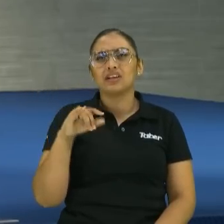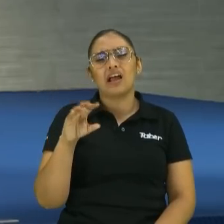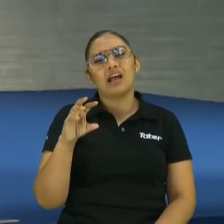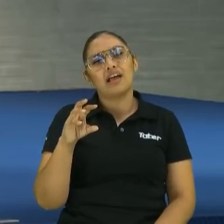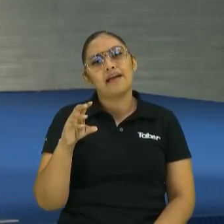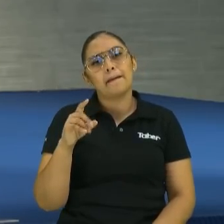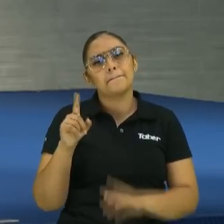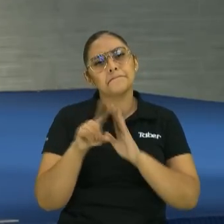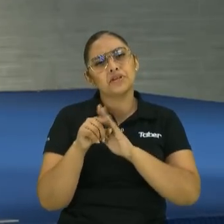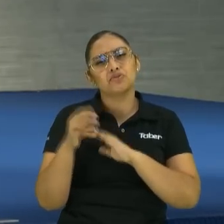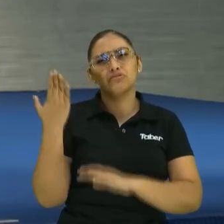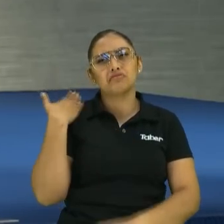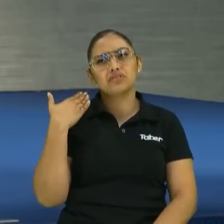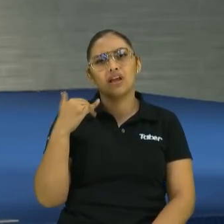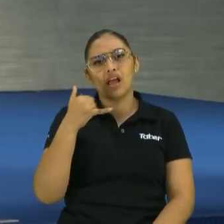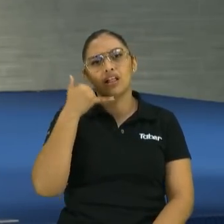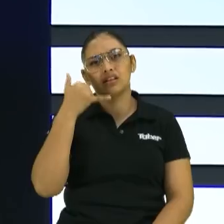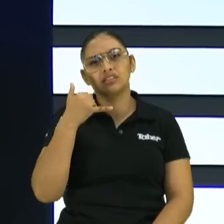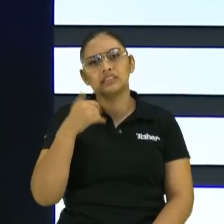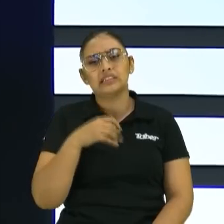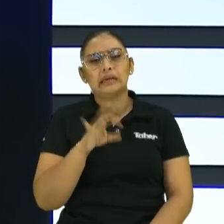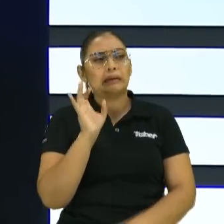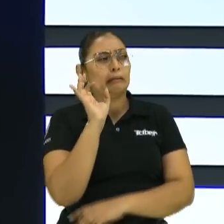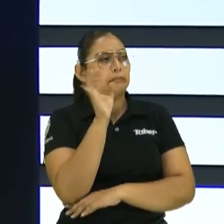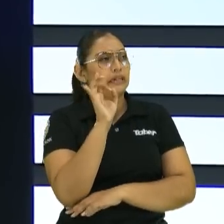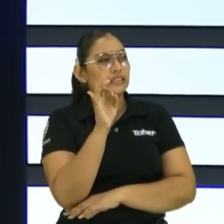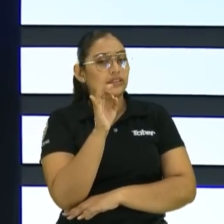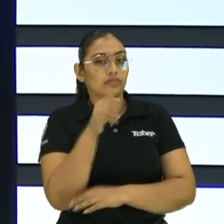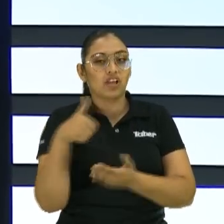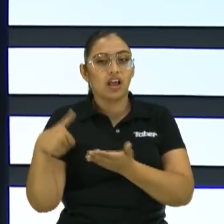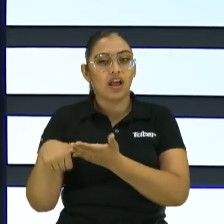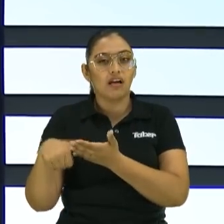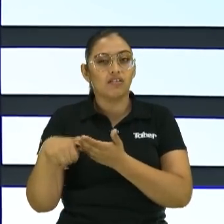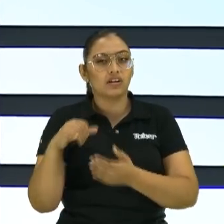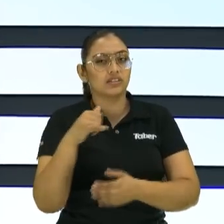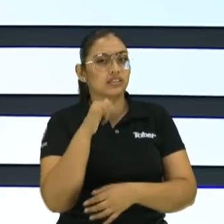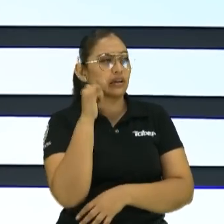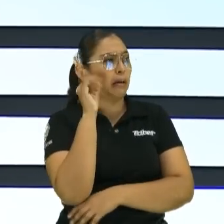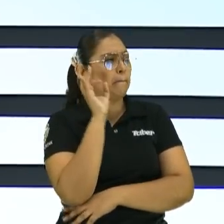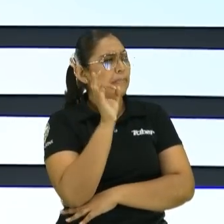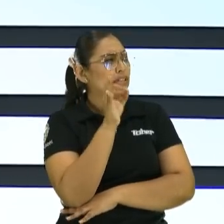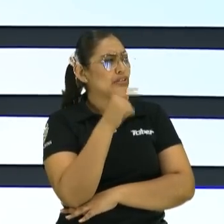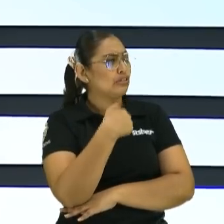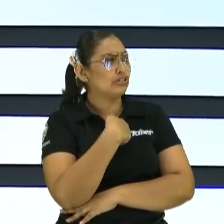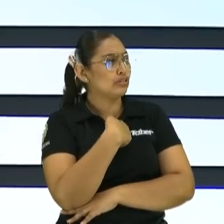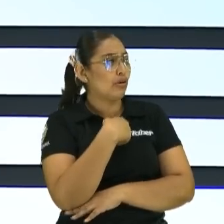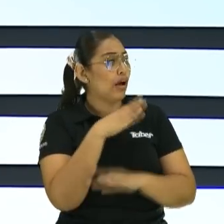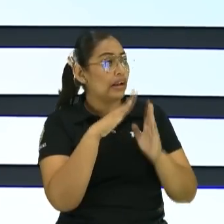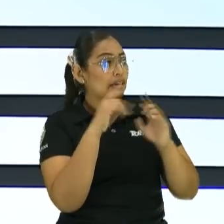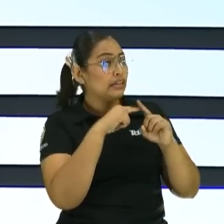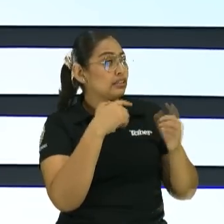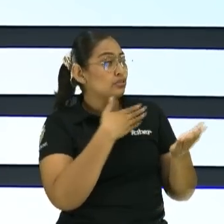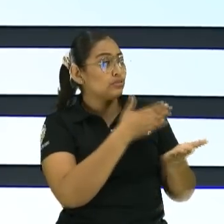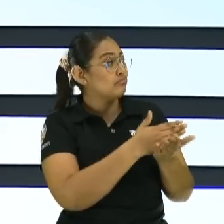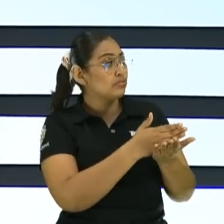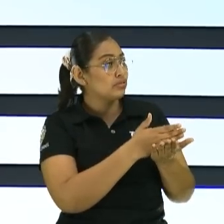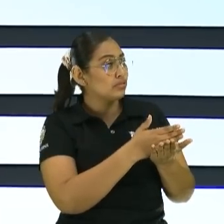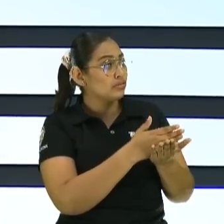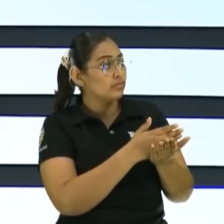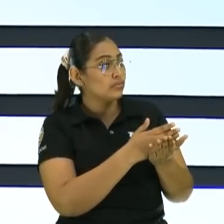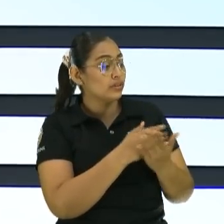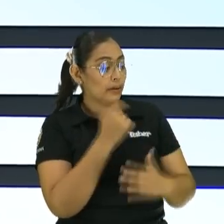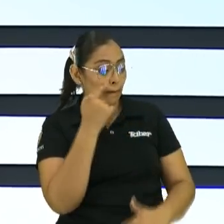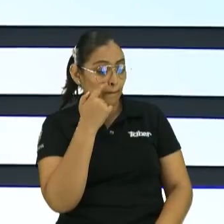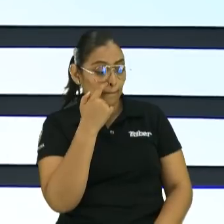pastor me dijo hoy no alcanzo a llegar tiene una obra pero no sé dónde pero tengan cuidado un muchacho joven Creo yo